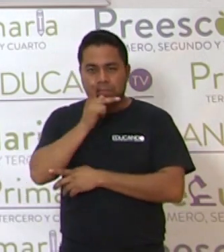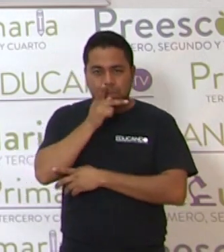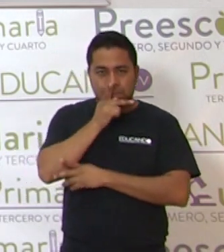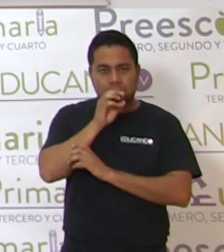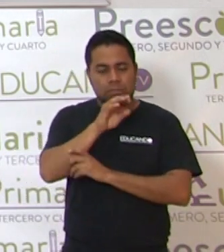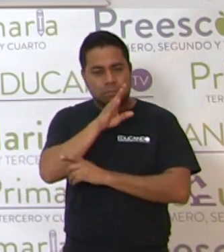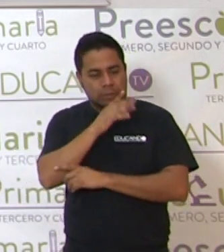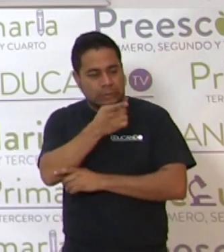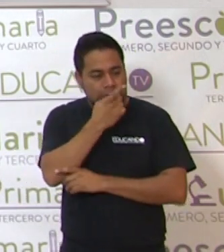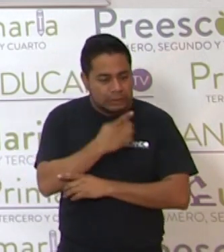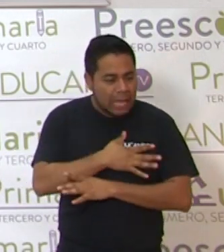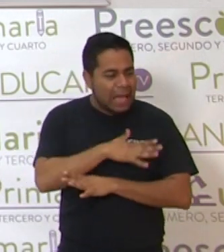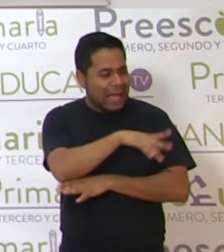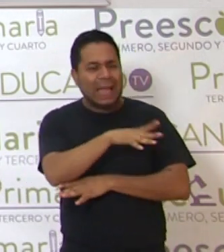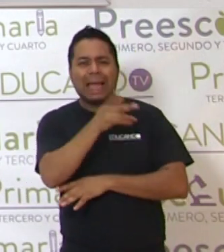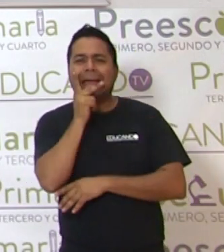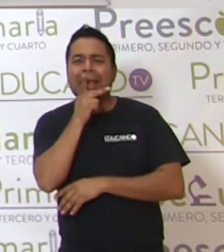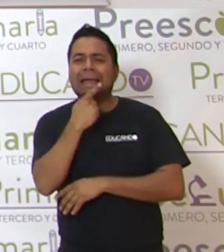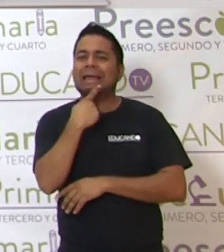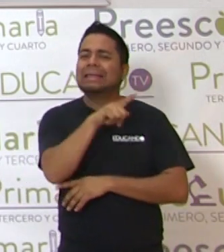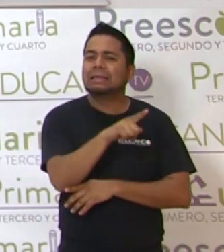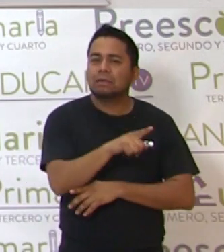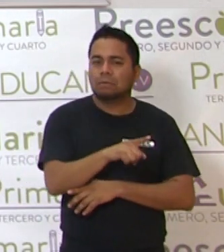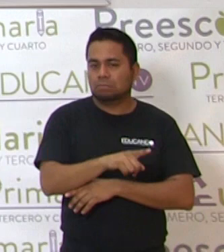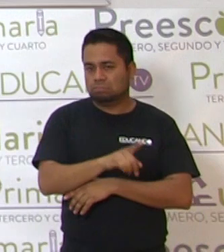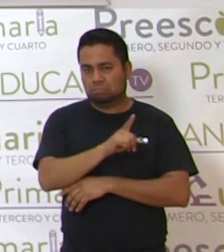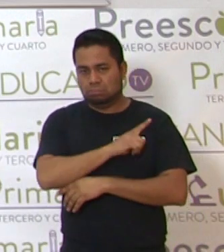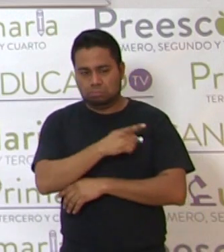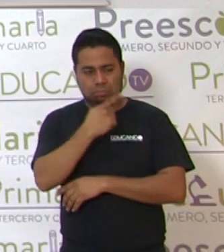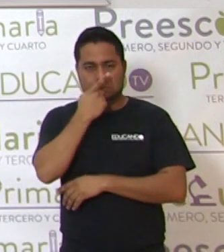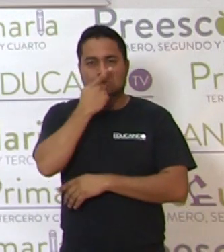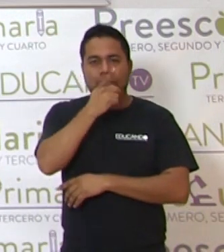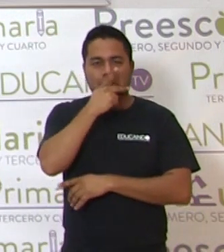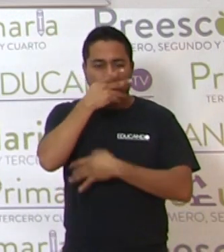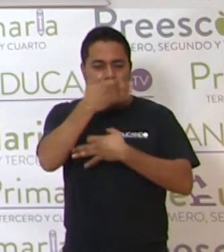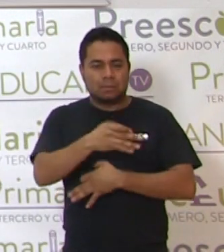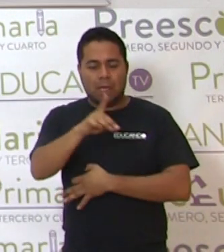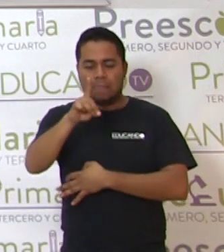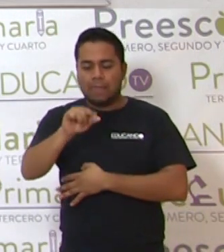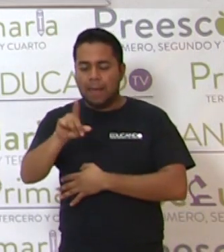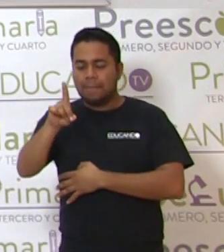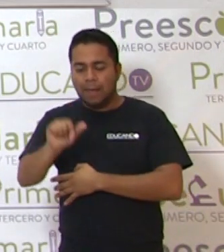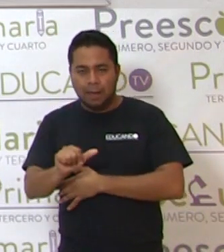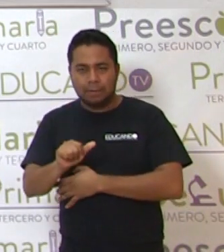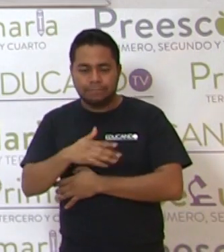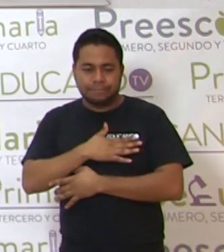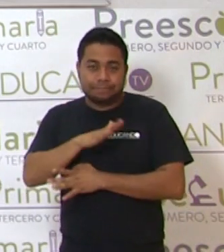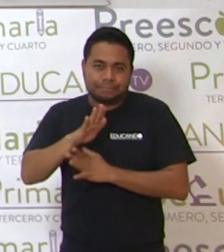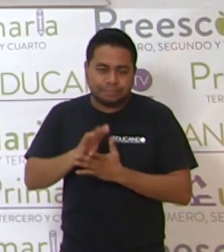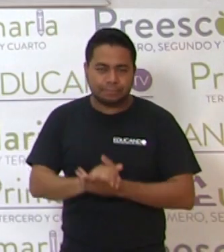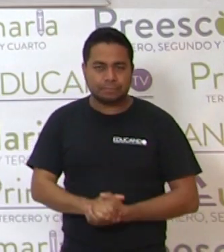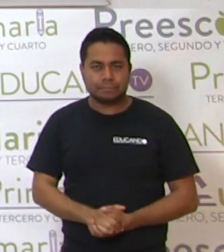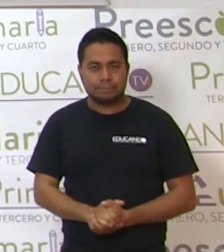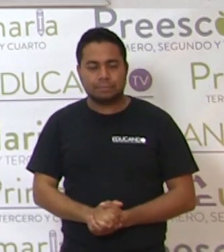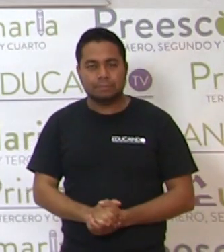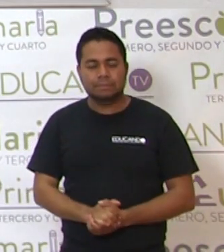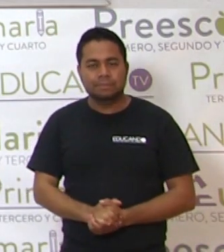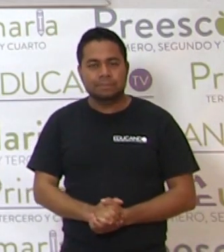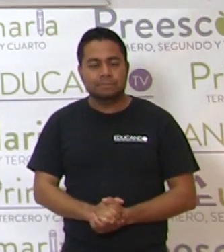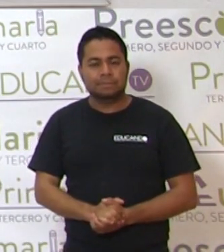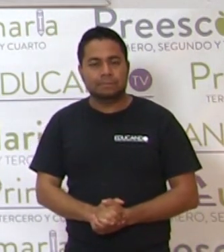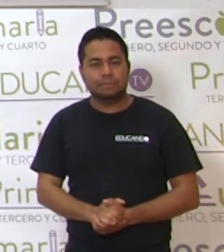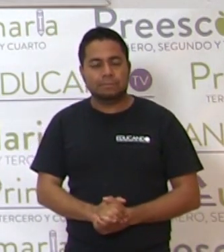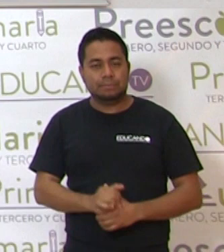mamá empieza a decir, ¡ay, dijo papá! Aunque está diciendo el bebé solamente la palabra dada. Bueno, pues entonces